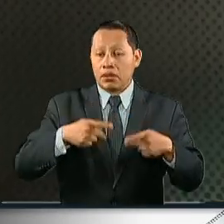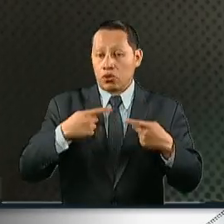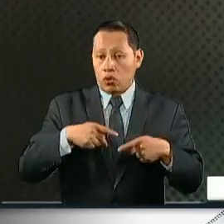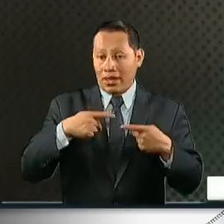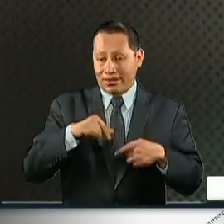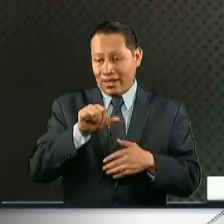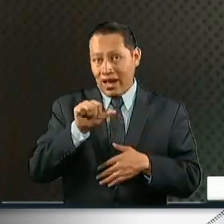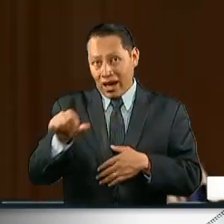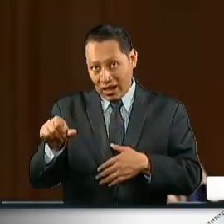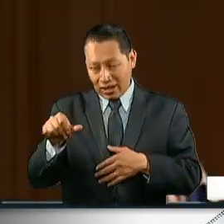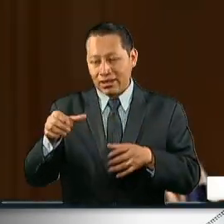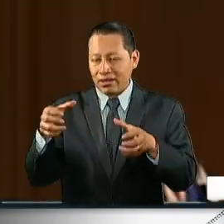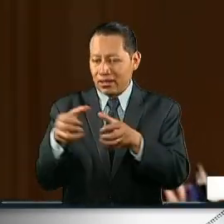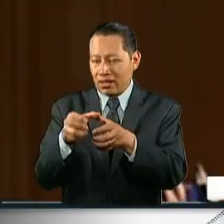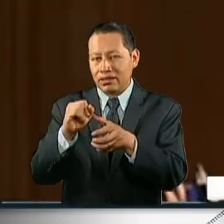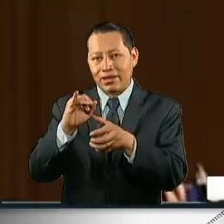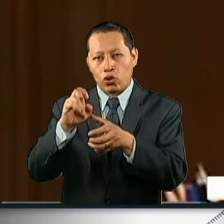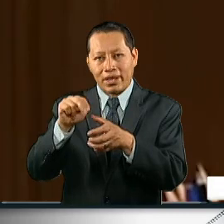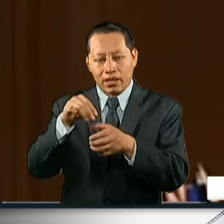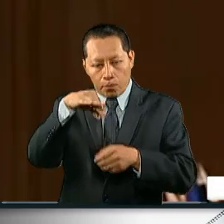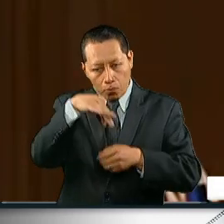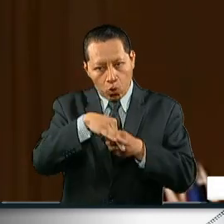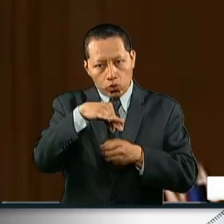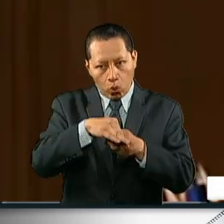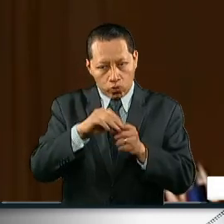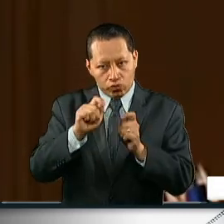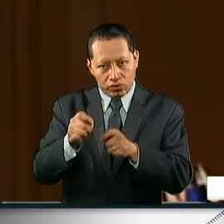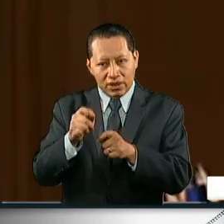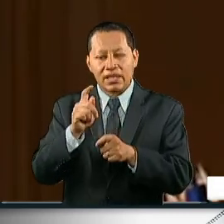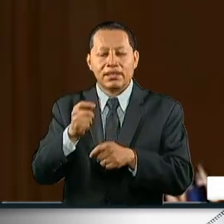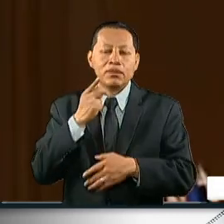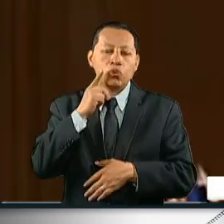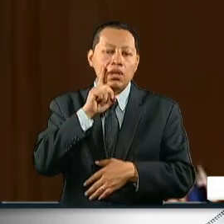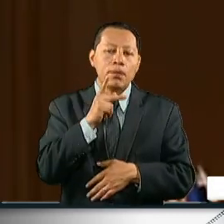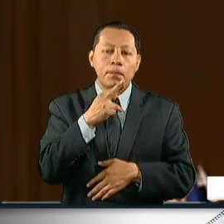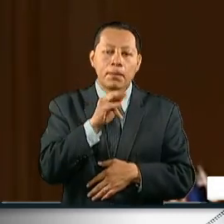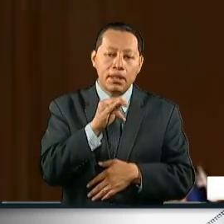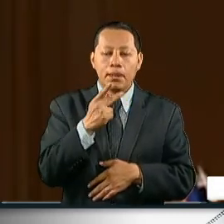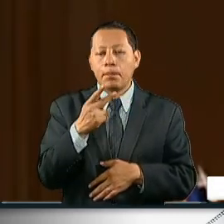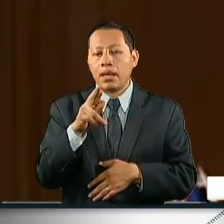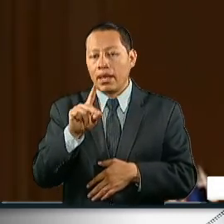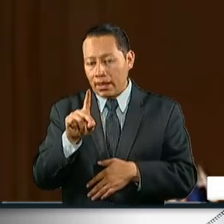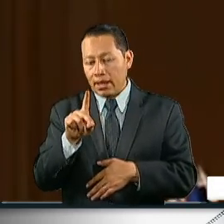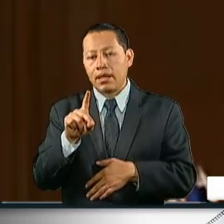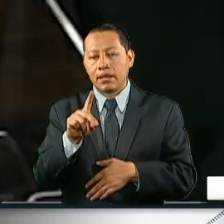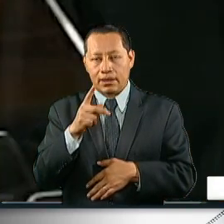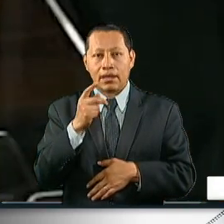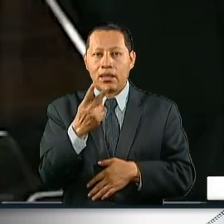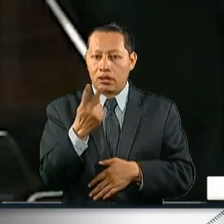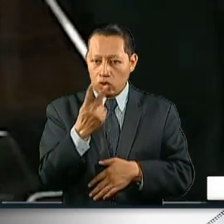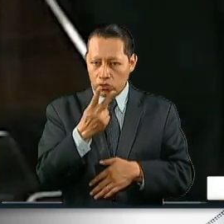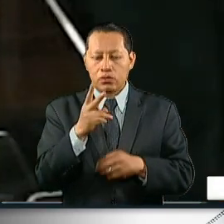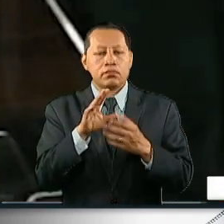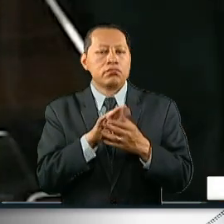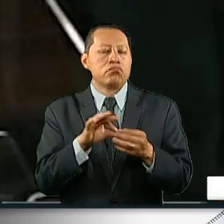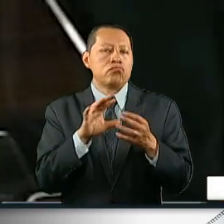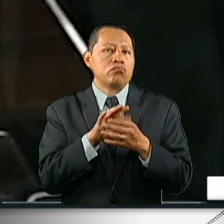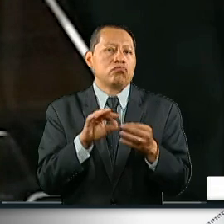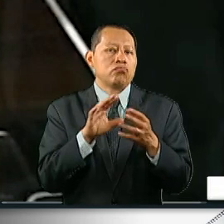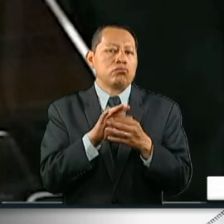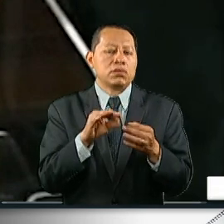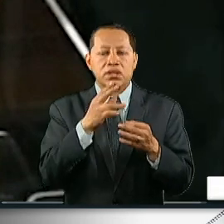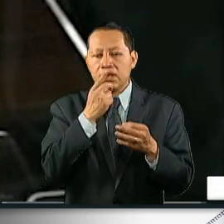ciudadanos administras y ministros de la suprema corte fueron las diputadas del Pri y del PRD quienes precisaron entre otras cosas